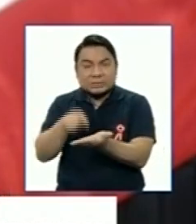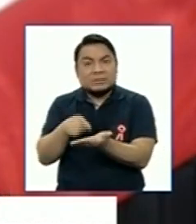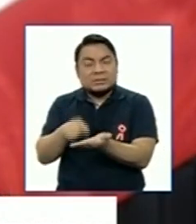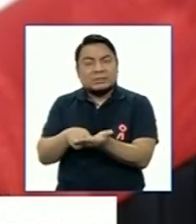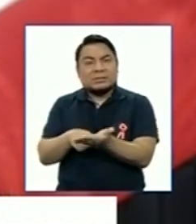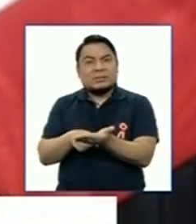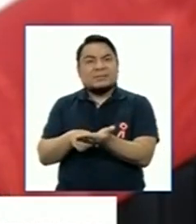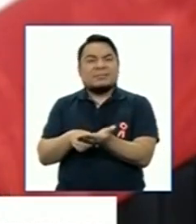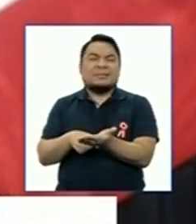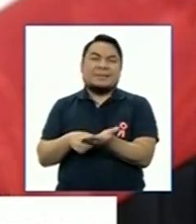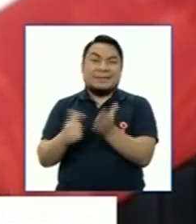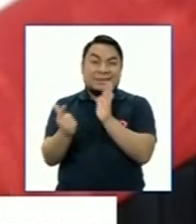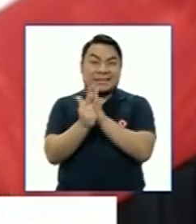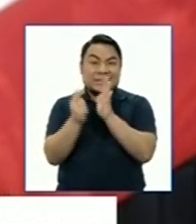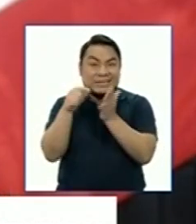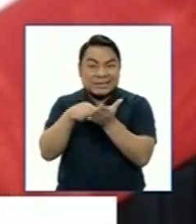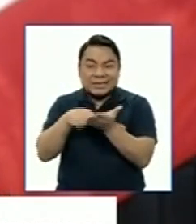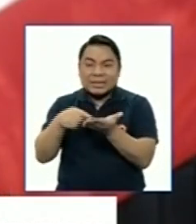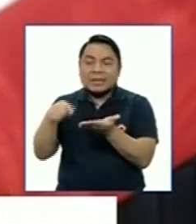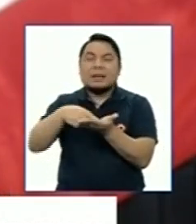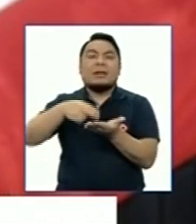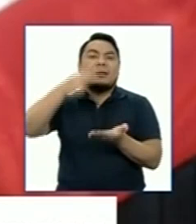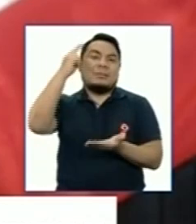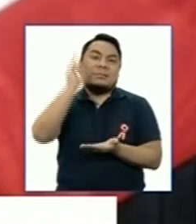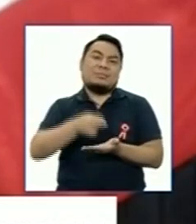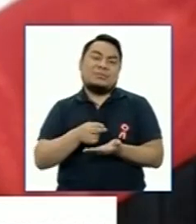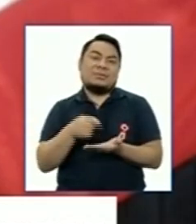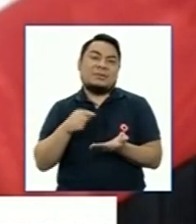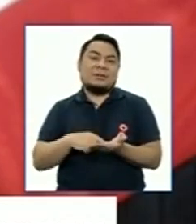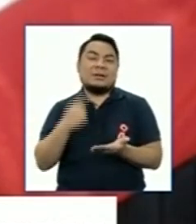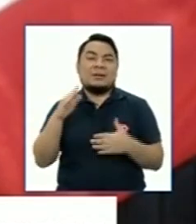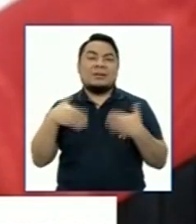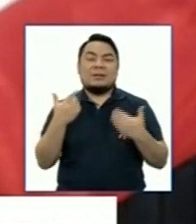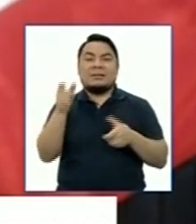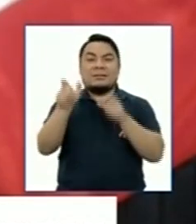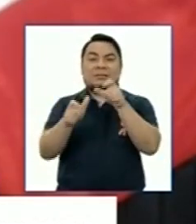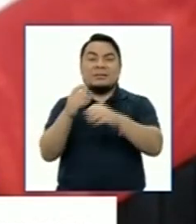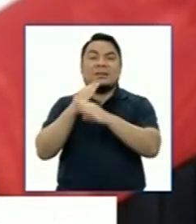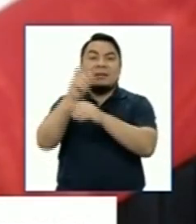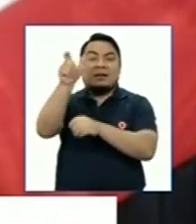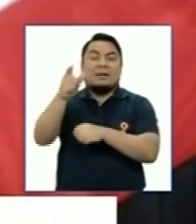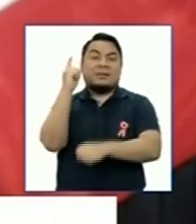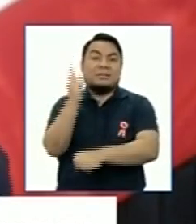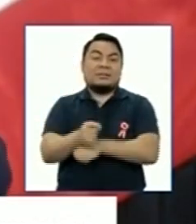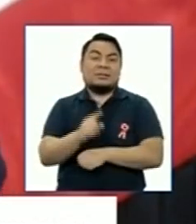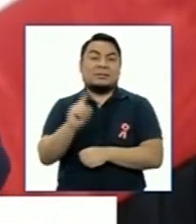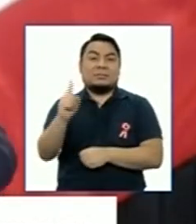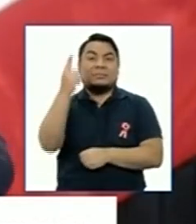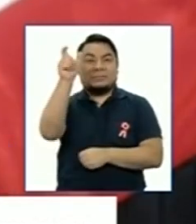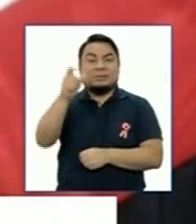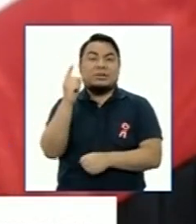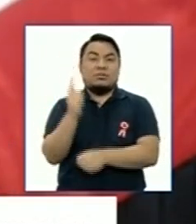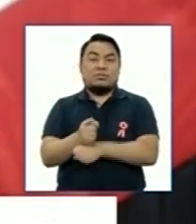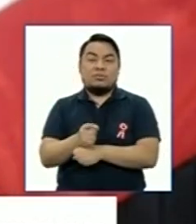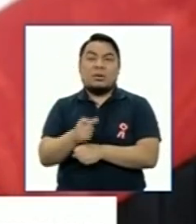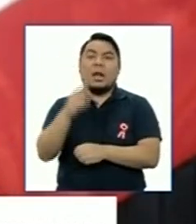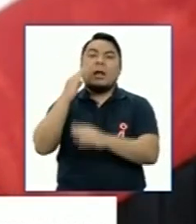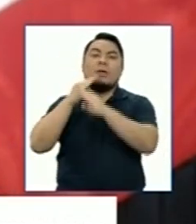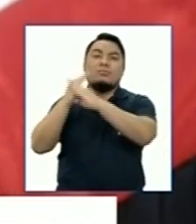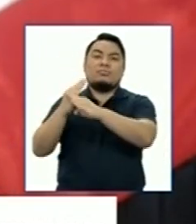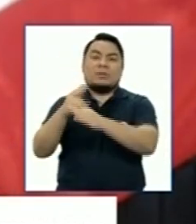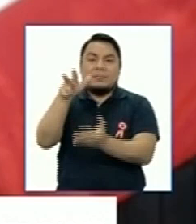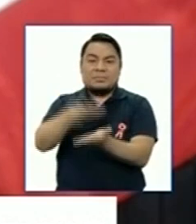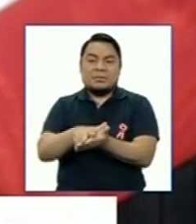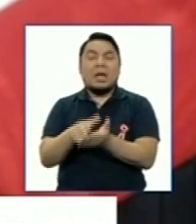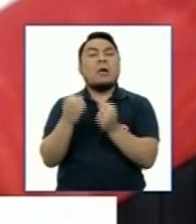que se han sumado muchas voces que les están haciendo darse cuenta pues que se precipitaron no bueno serían lo entero gentes el presidente vizcarra lanzó